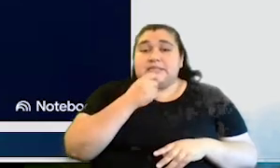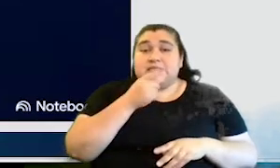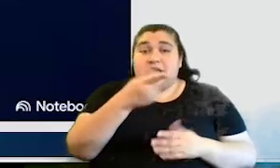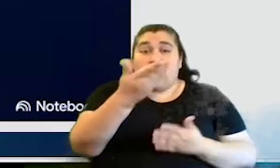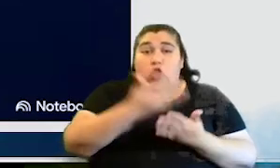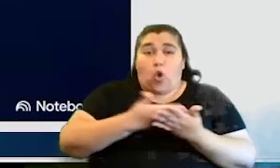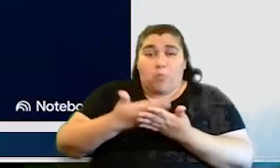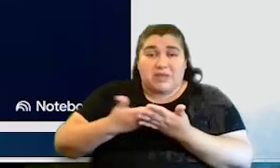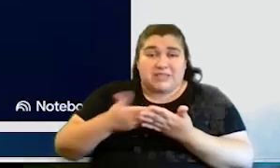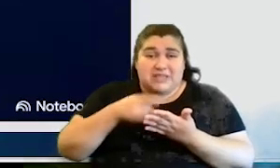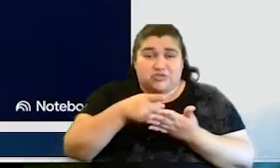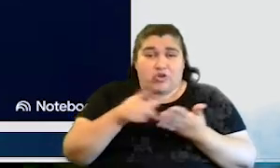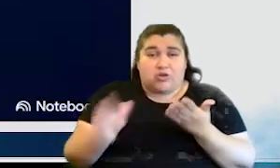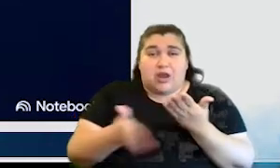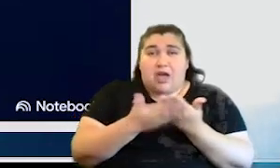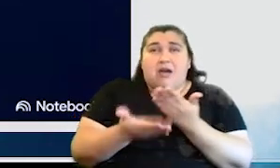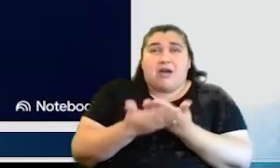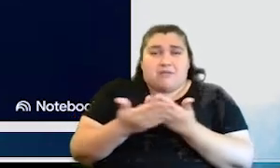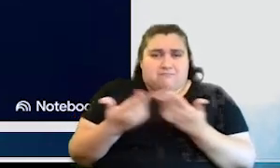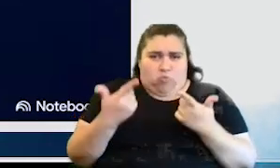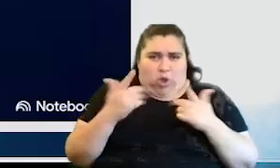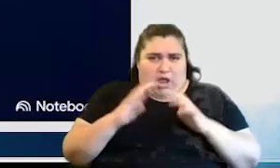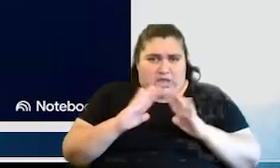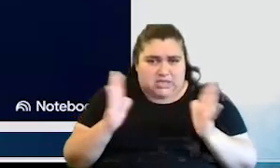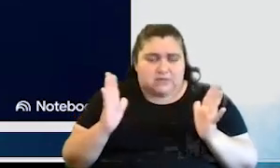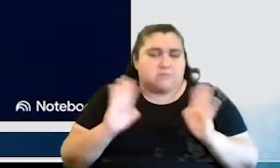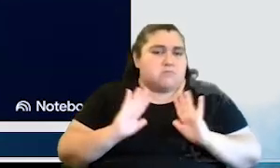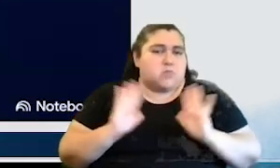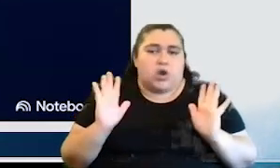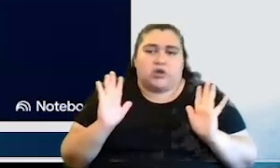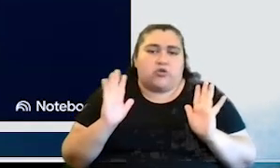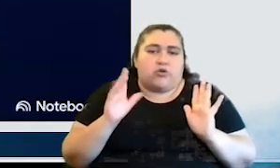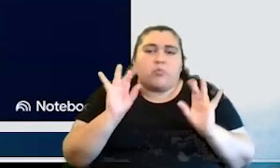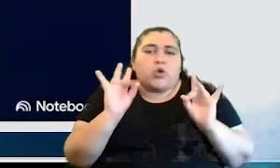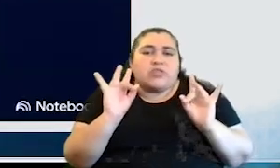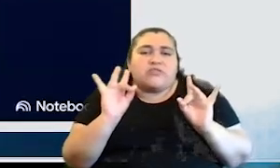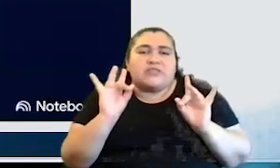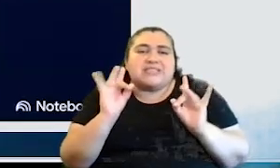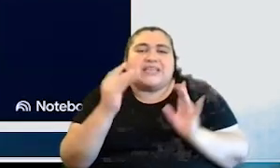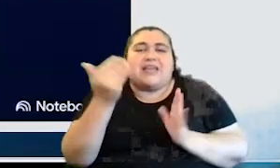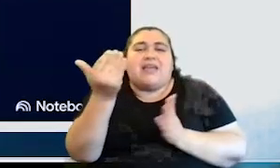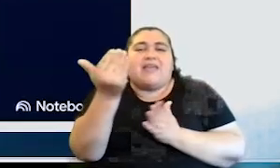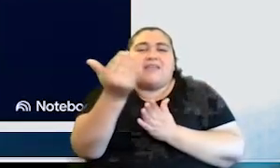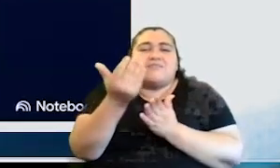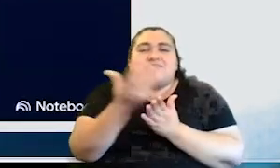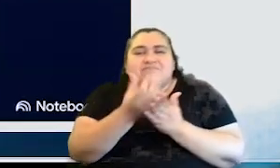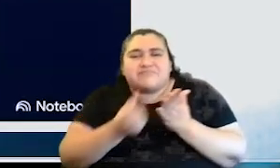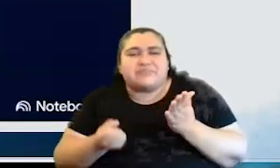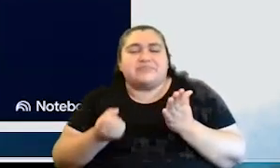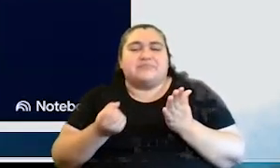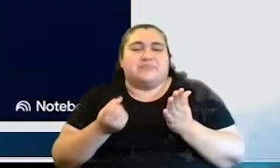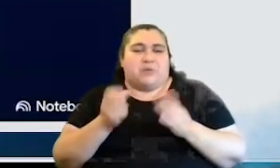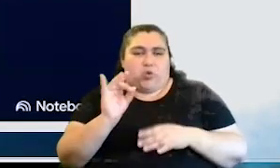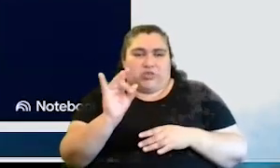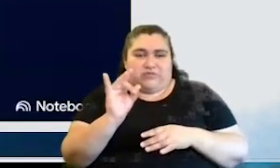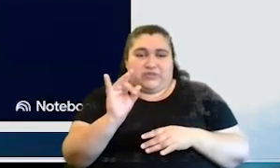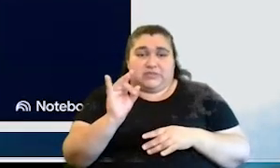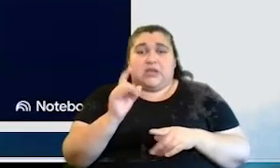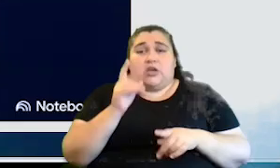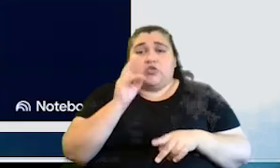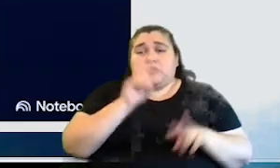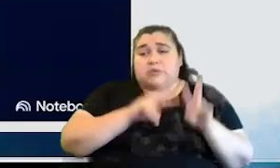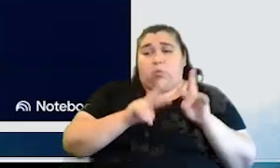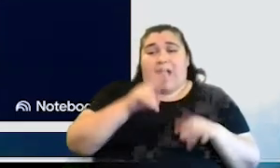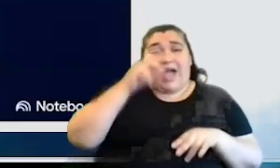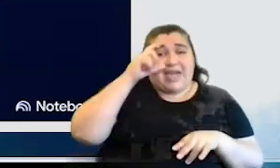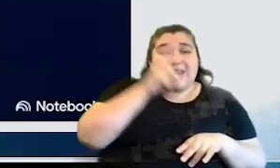documentación respaldatoria, no corresponde que deduzcan esa percepción. Lo interesante acá es ir a mis retenciones, que cambió un poco,